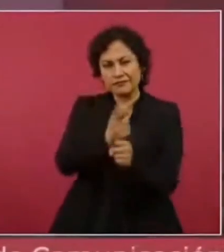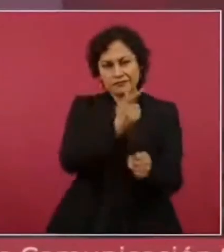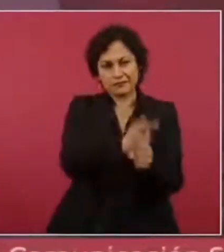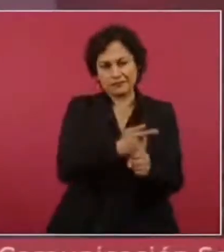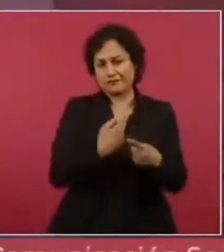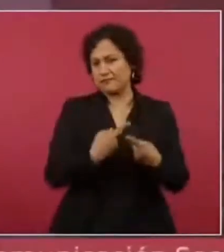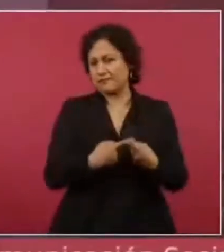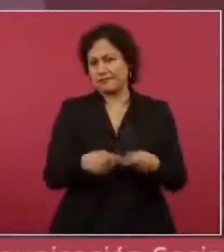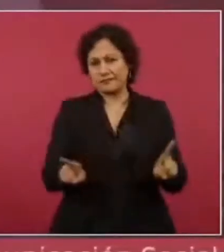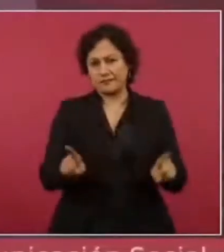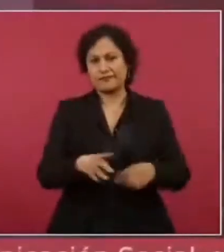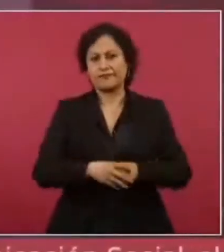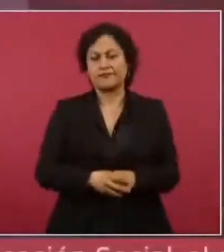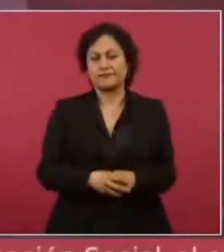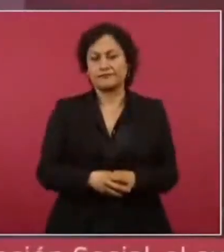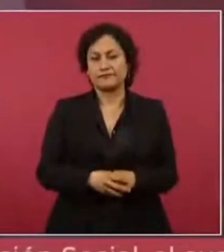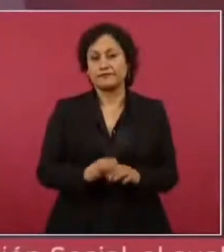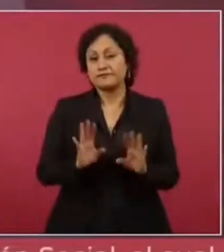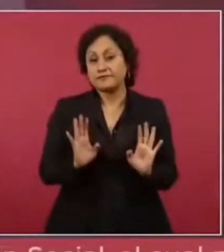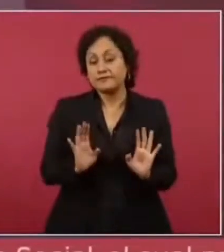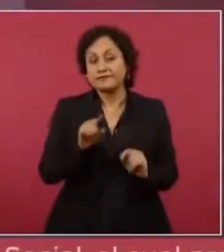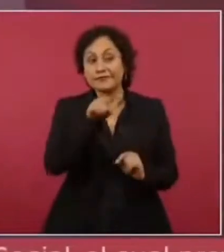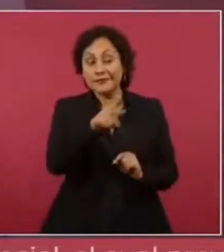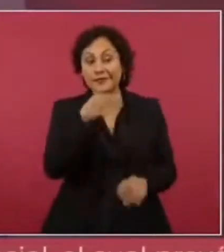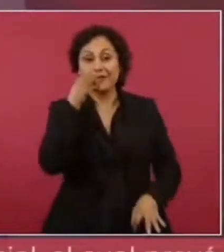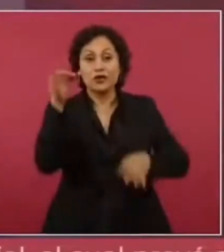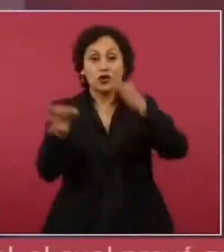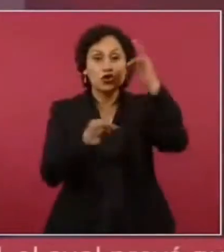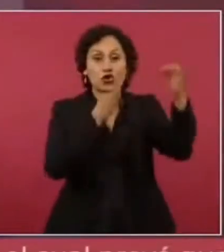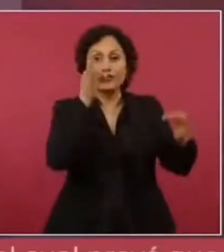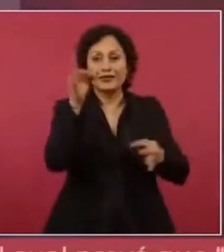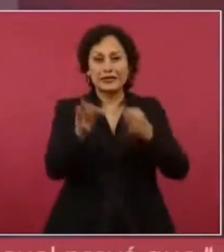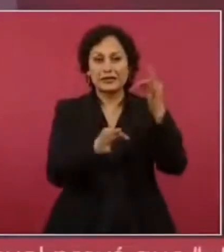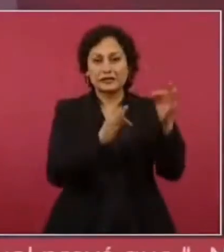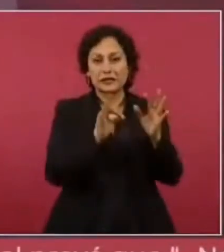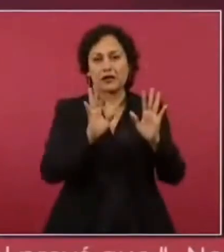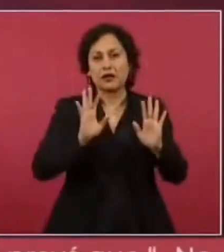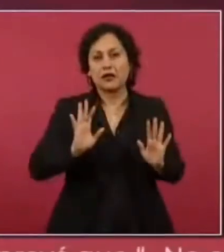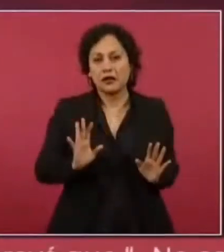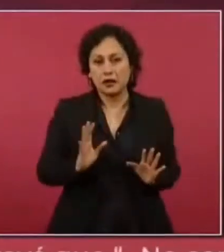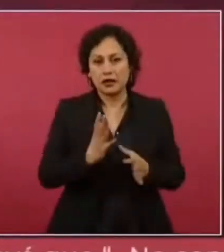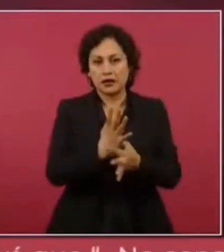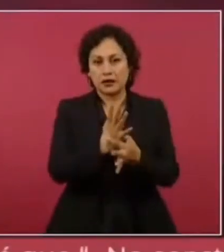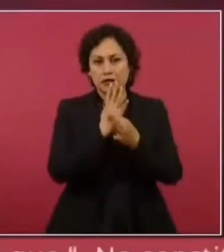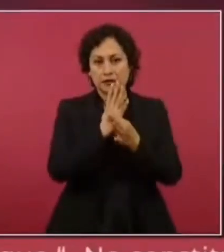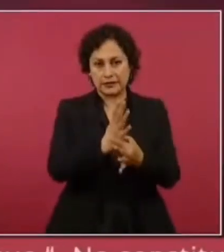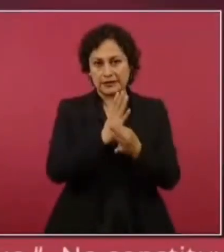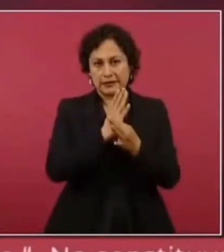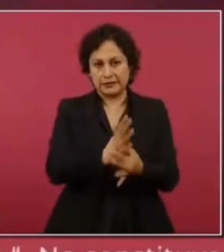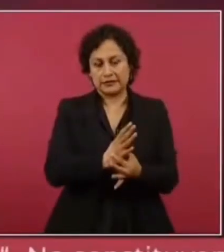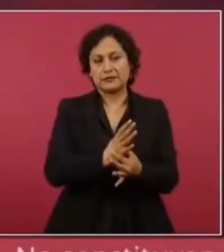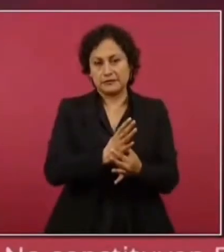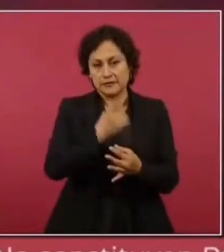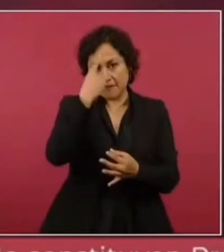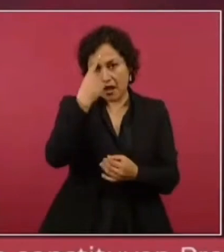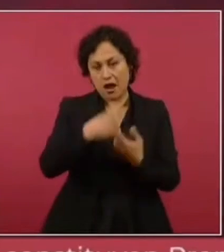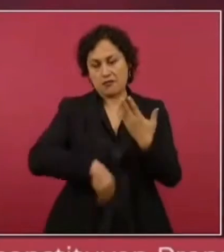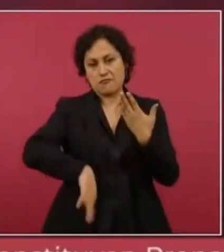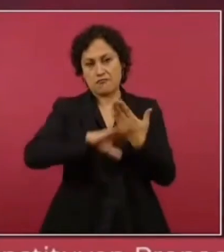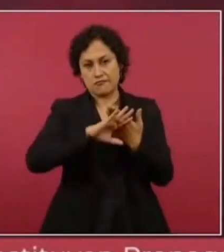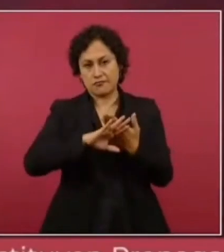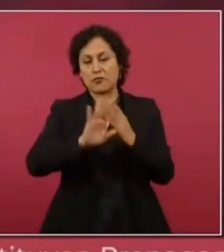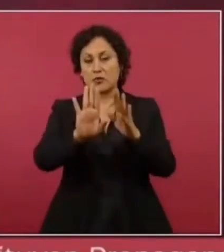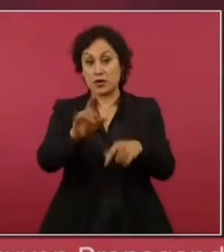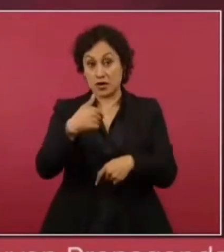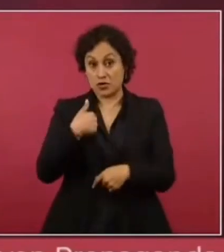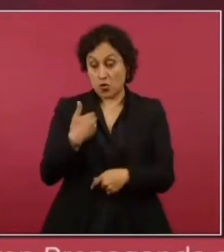lleva otro propósito a que hice referencia al inicio de la intervención